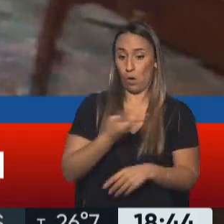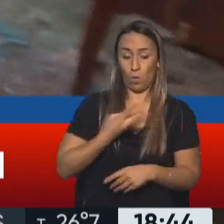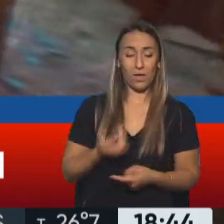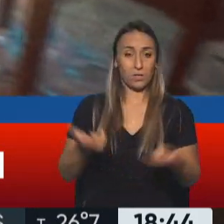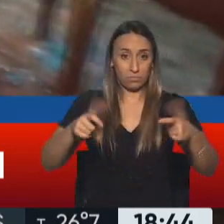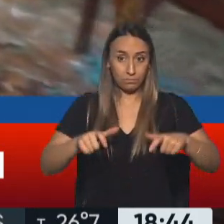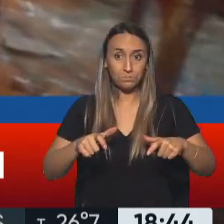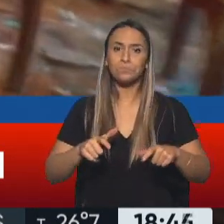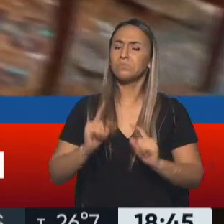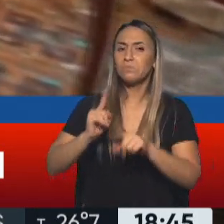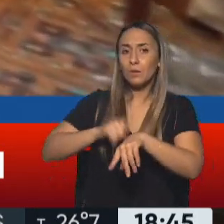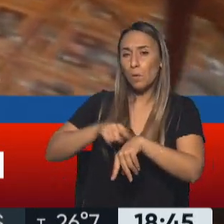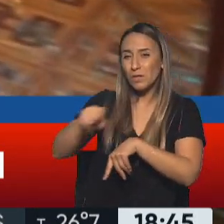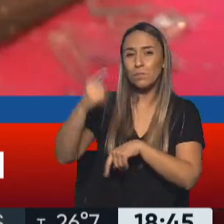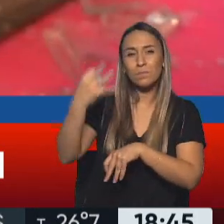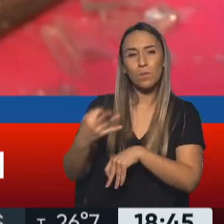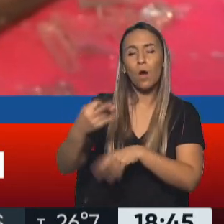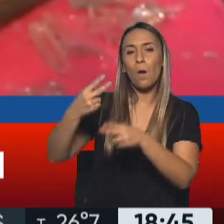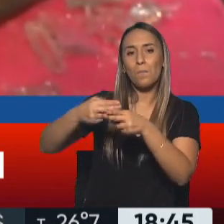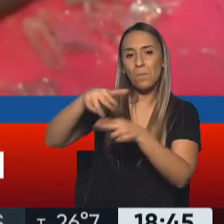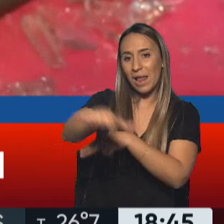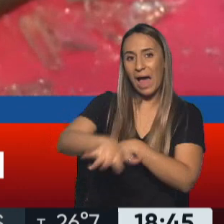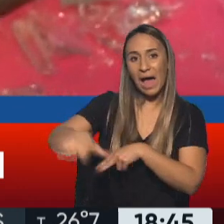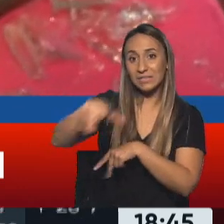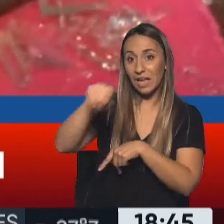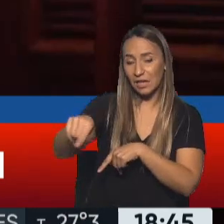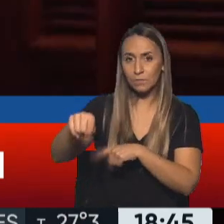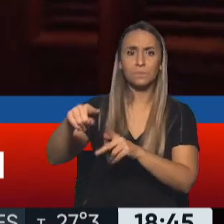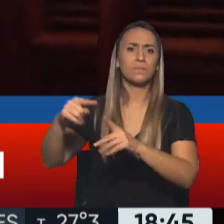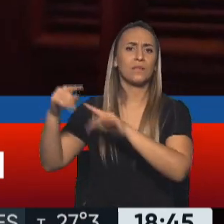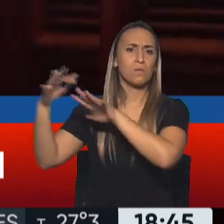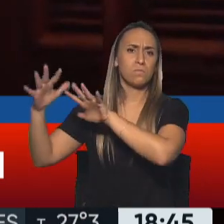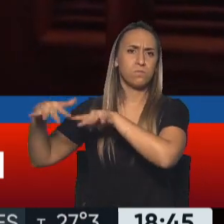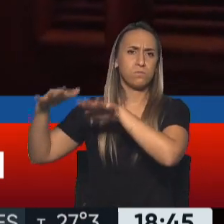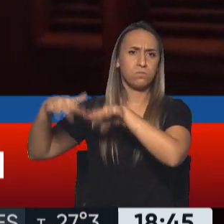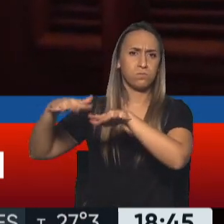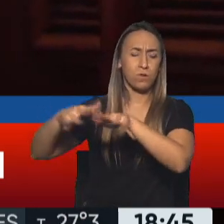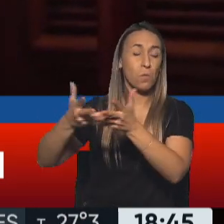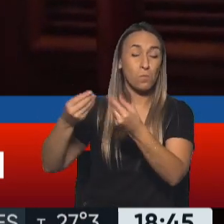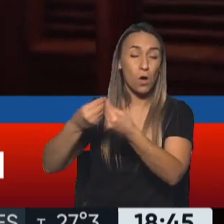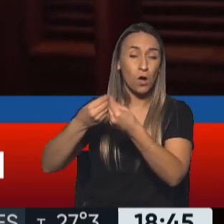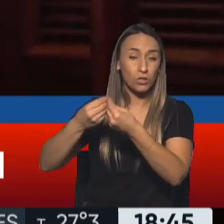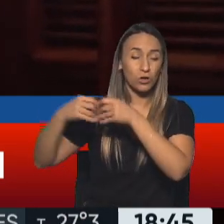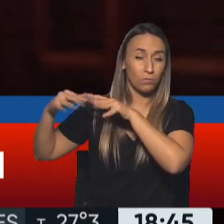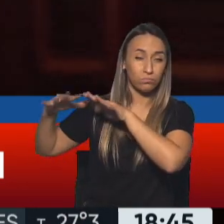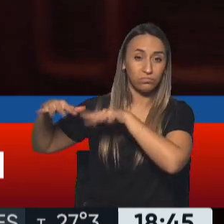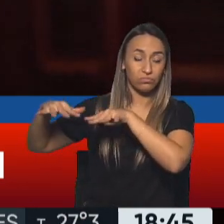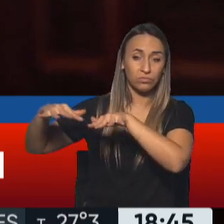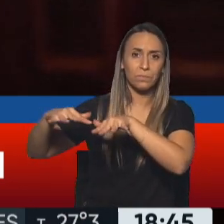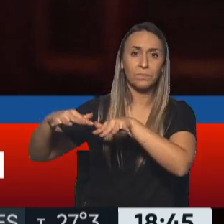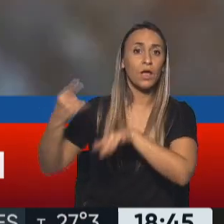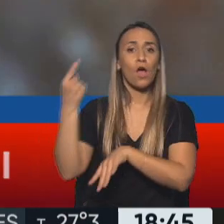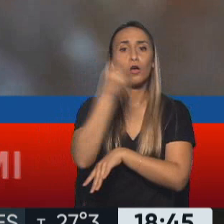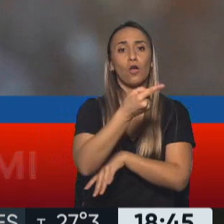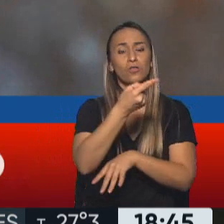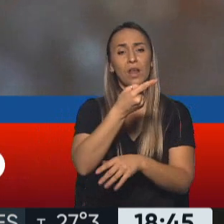momento, en la plaza de los dos congresos, se desarrollaba una multitudinaria movilización política en contra del